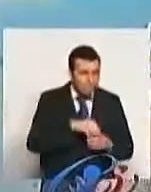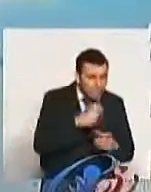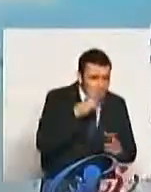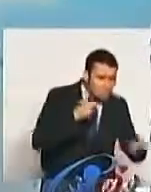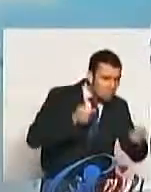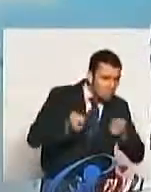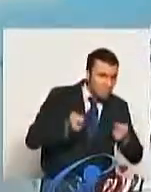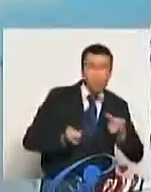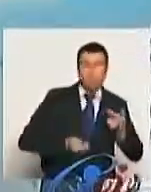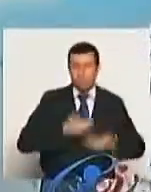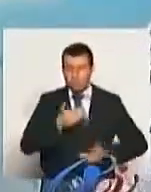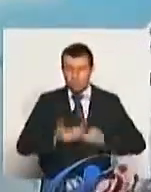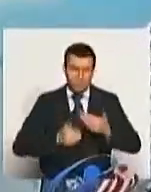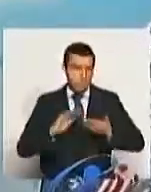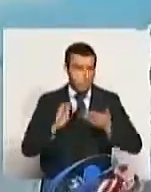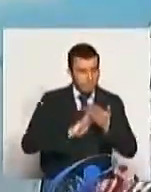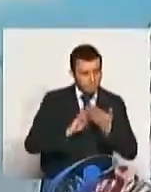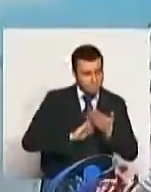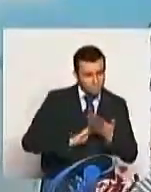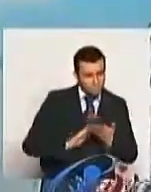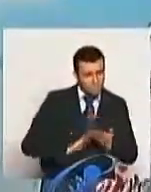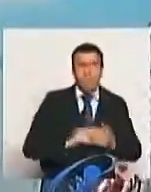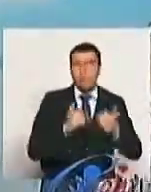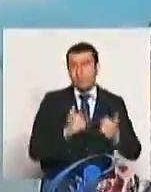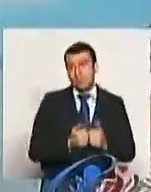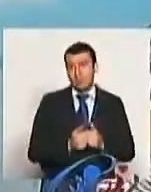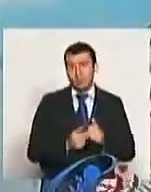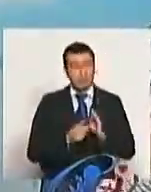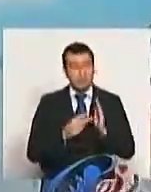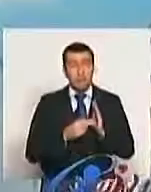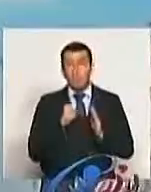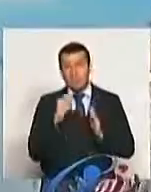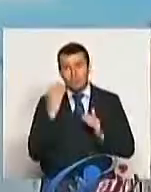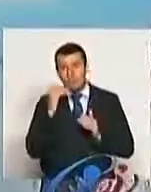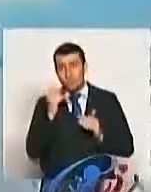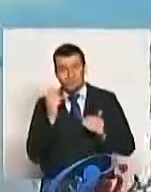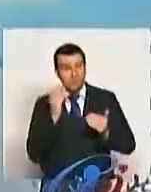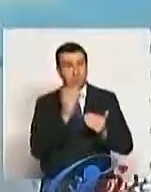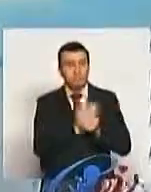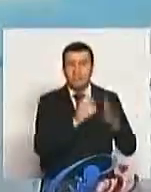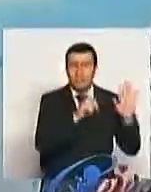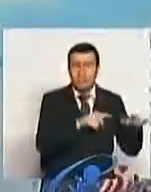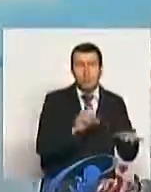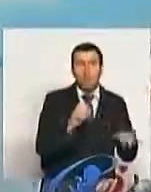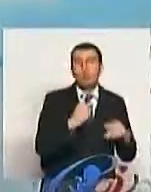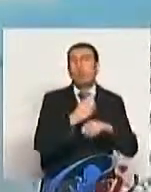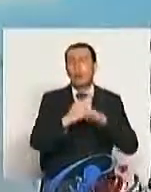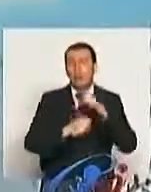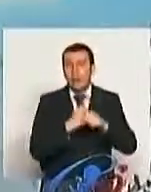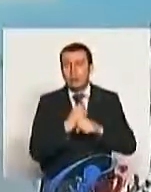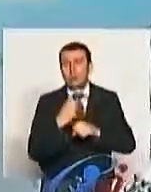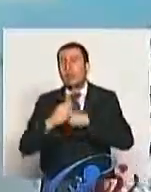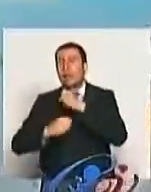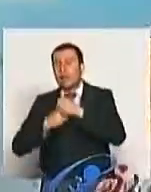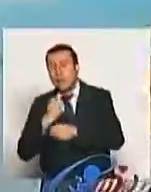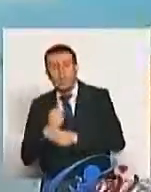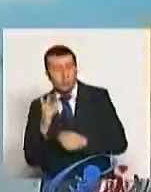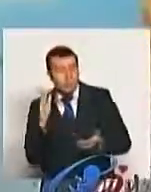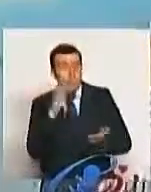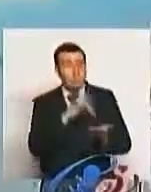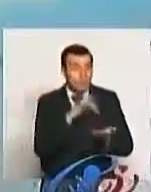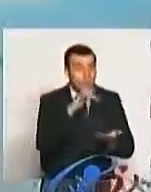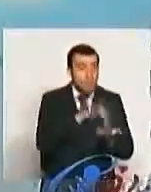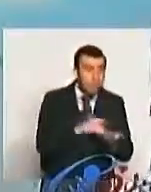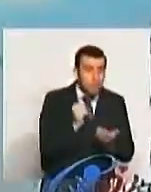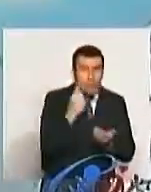un proceso de curación. Entonces, el hecho de que la mujer se haga una citología cada 6 meses o cada año va a sufrir ese microtrauma, pero ese microtrauma